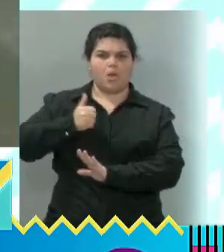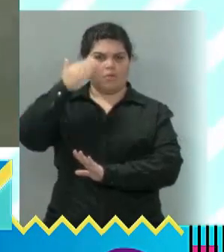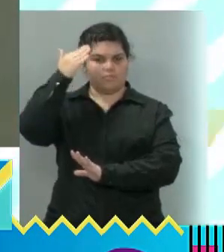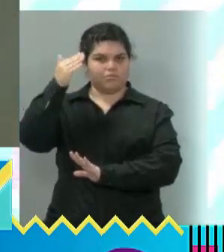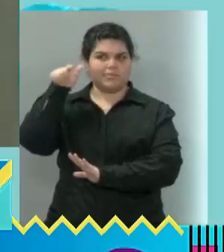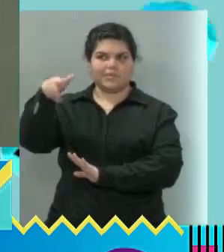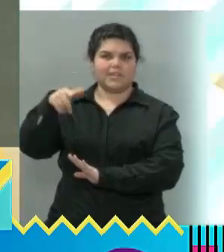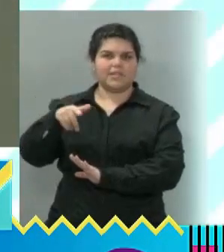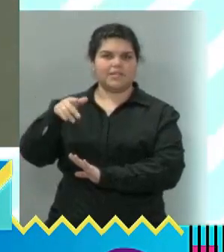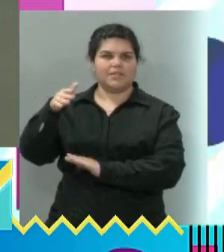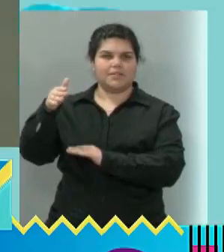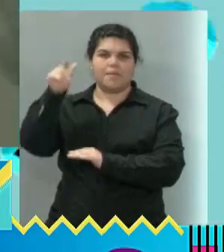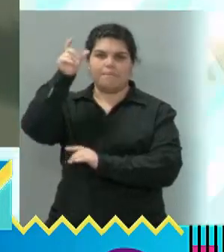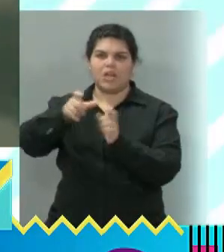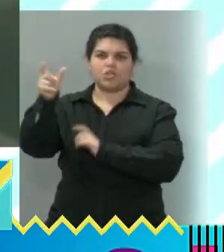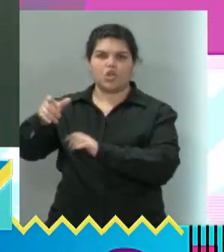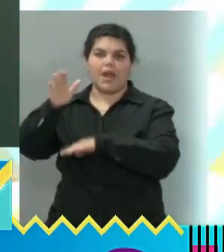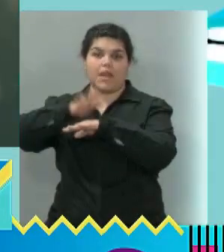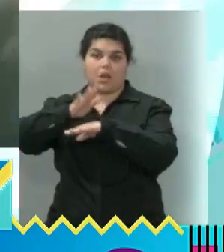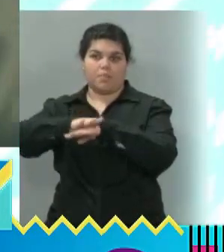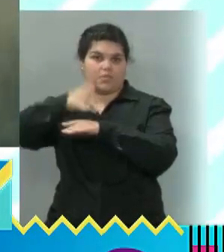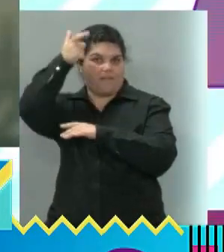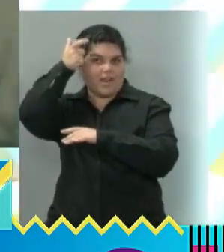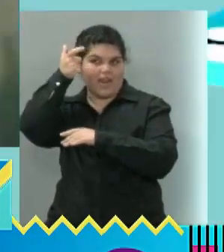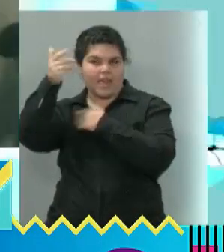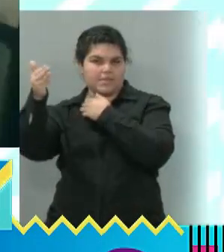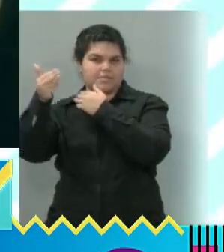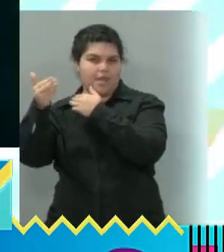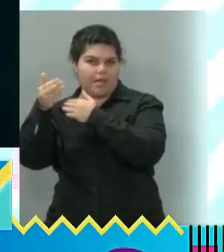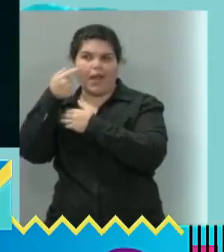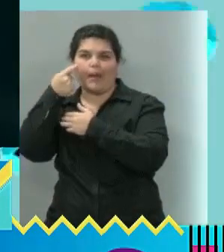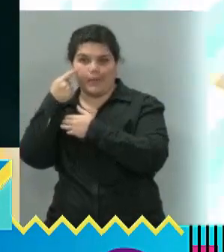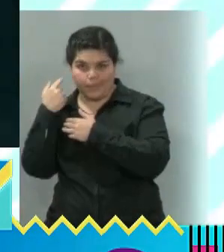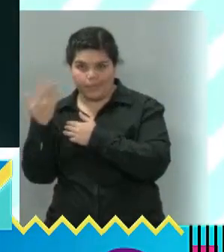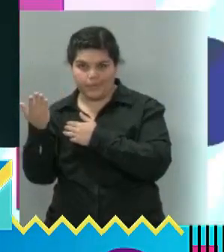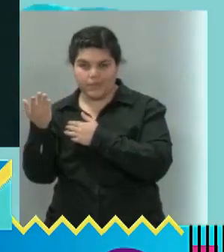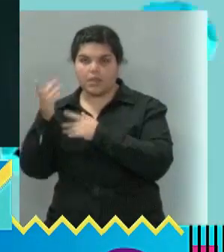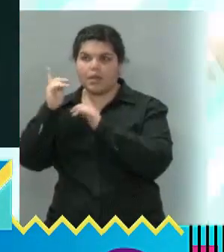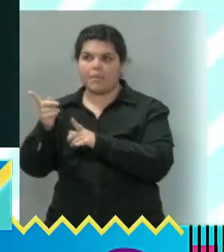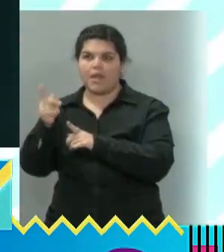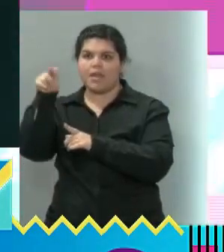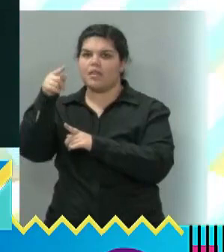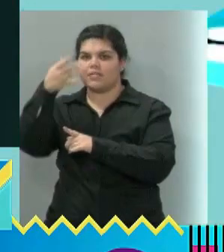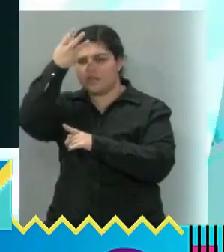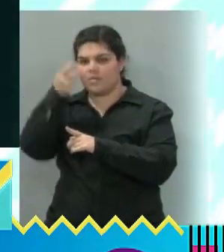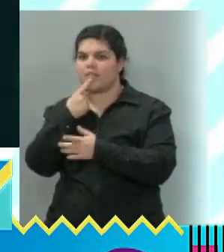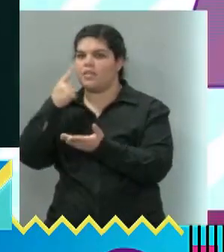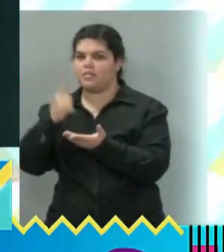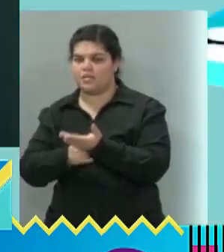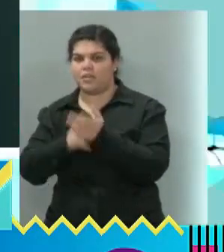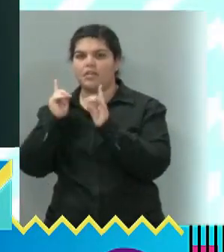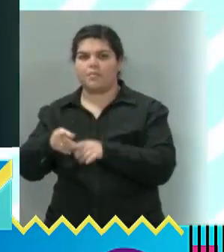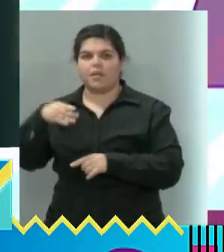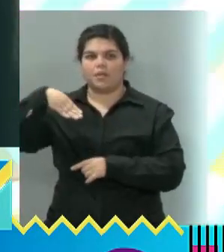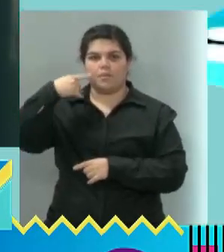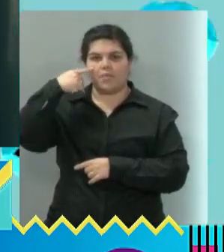quizás muy cercano a las autoridades reales, sí, decide, junto con otros americanos, porque acá no podemos olvidar de Miranda, no